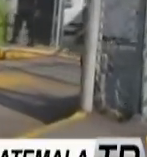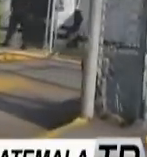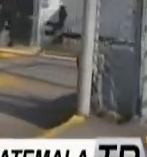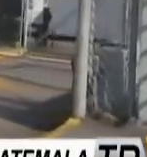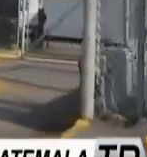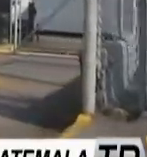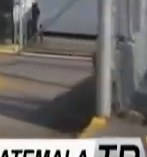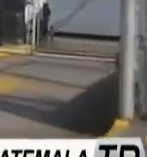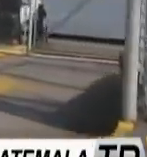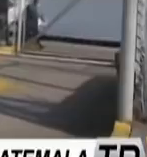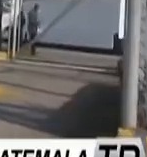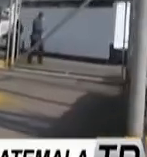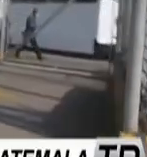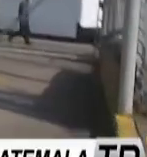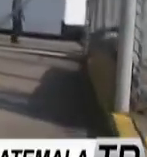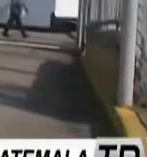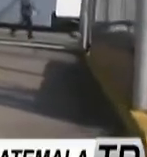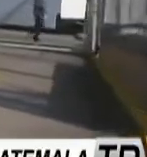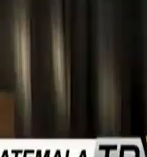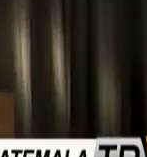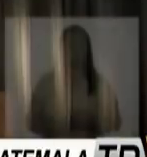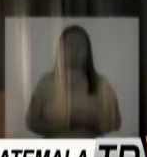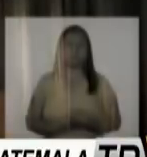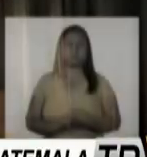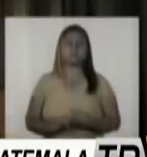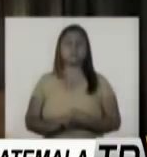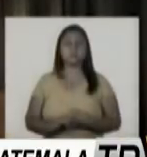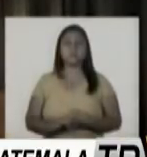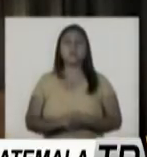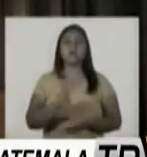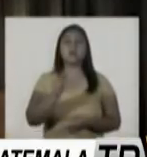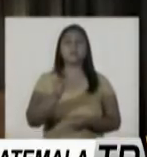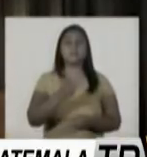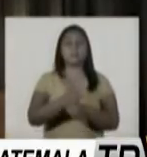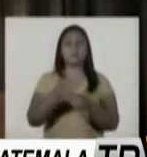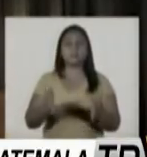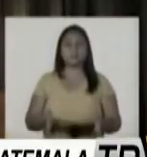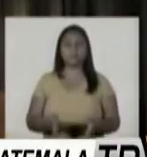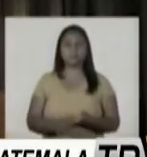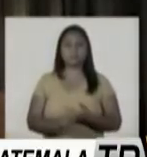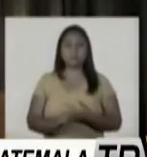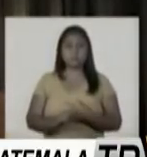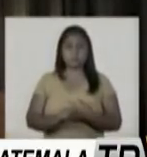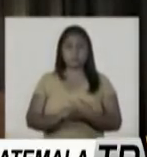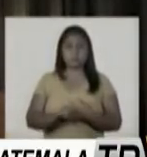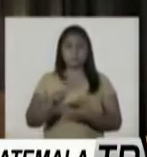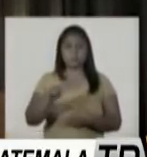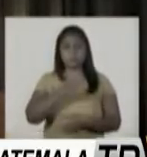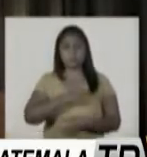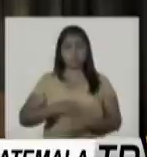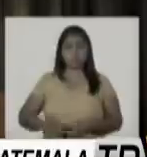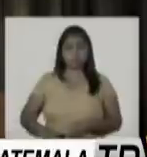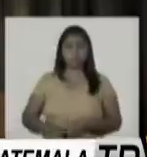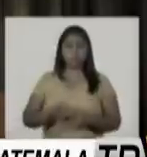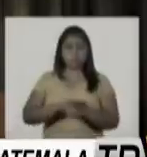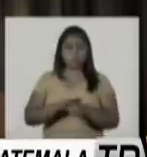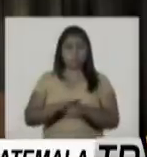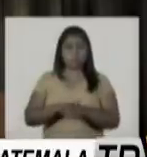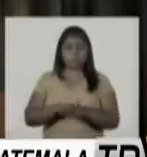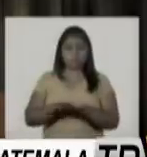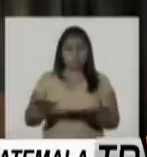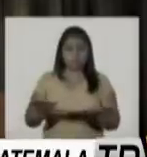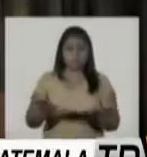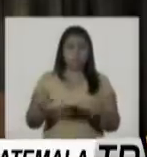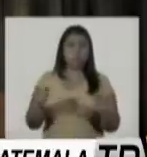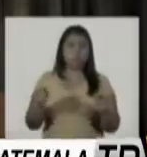de confirmados se eleva a 316. Estimados conciudadanos, el estado de la epidemia al